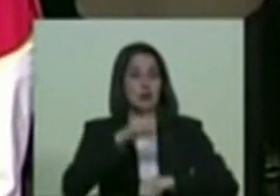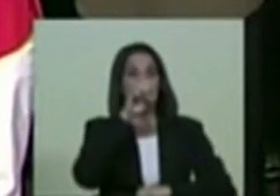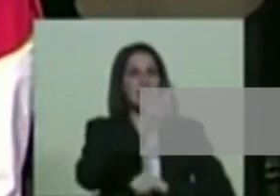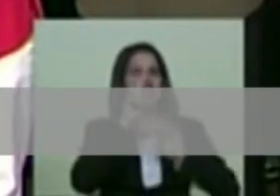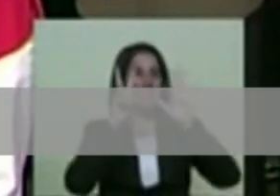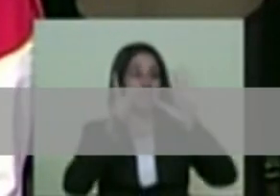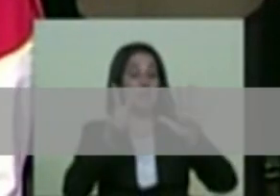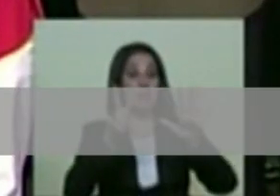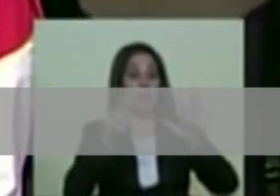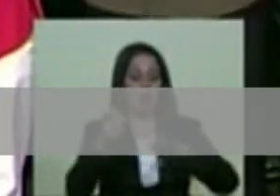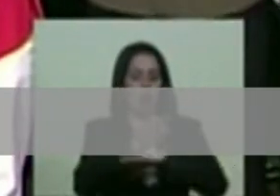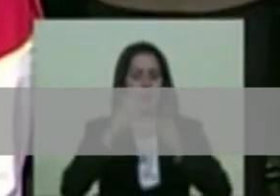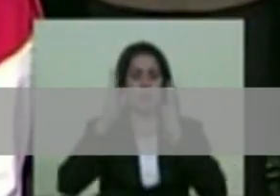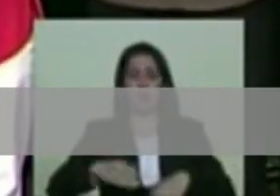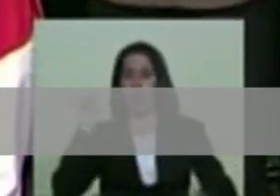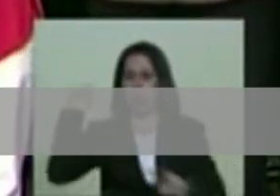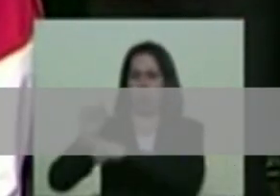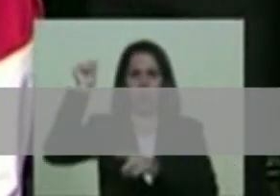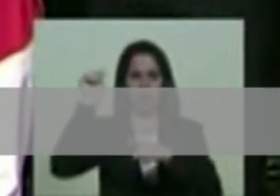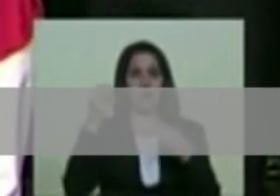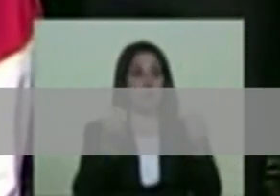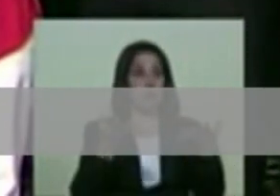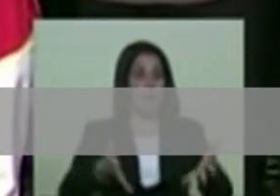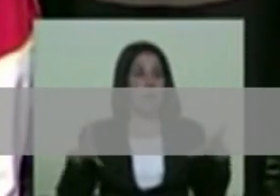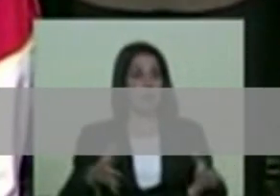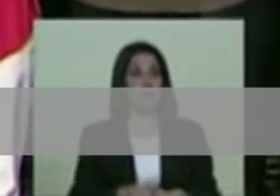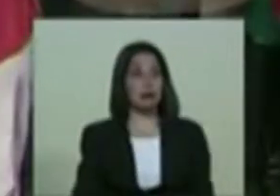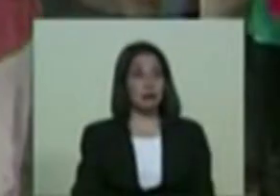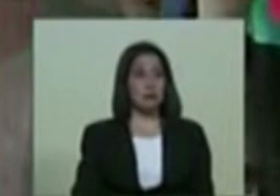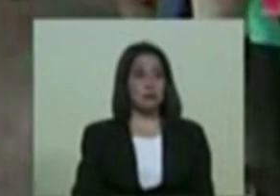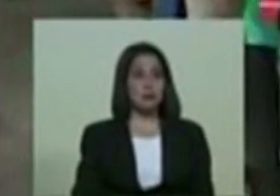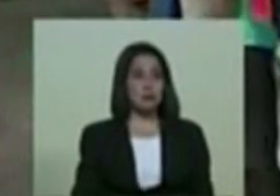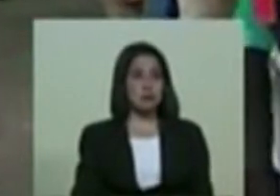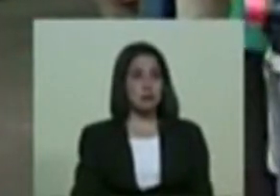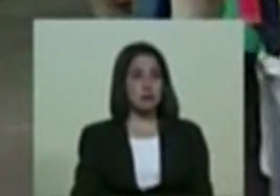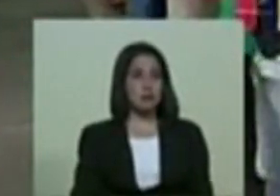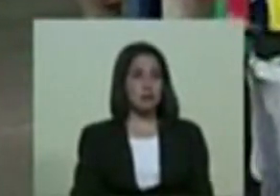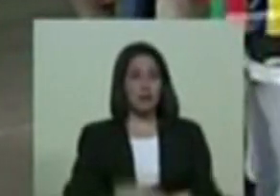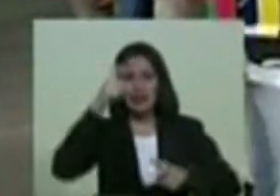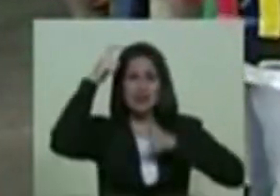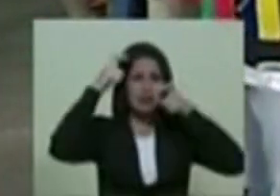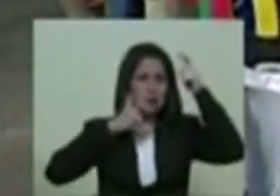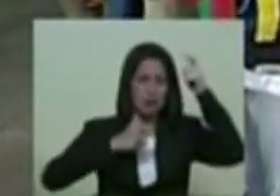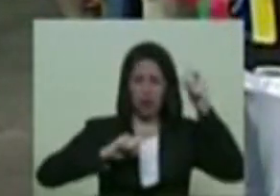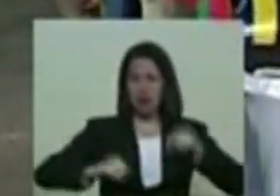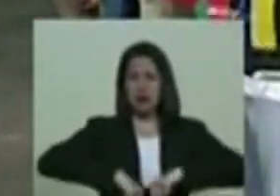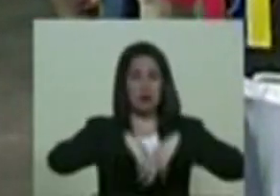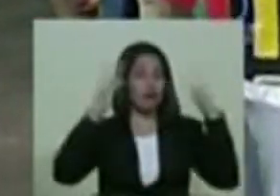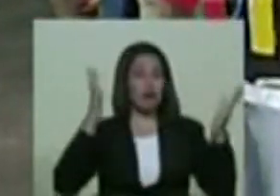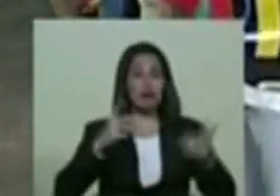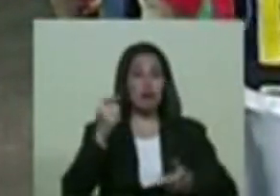17 gobernaciones por el pecho, victoria tajante. El chavismo arrasó en las